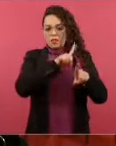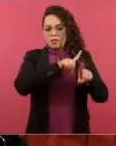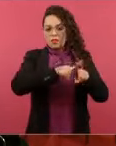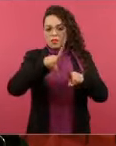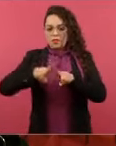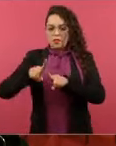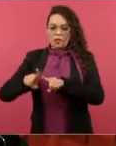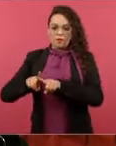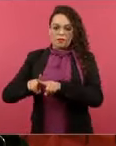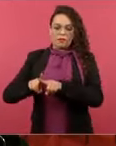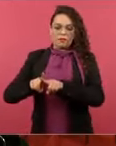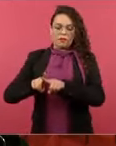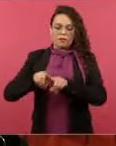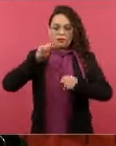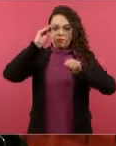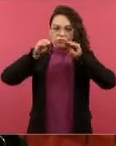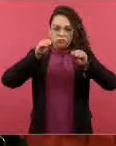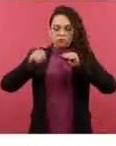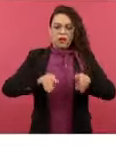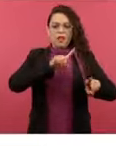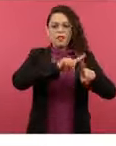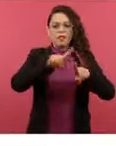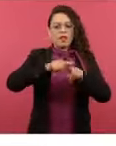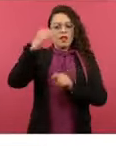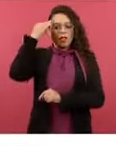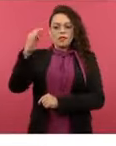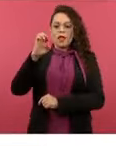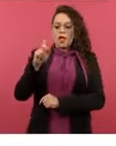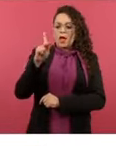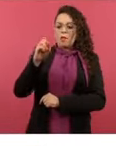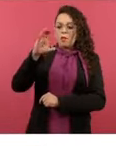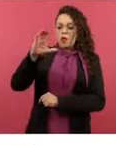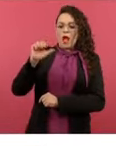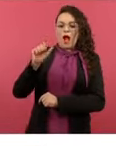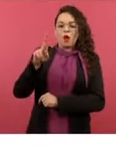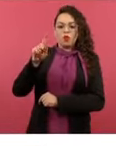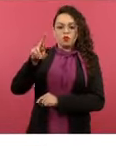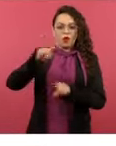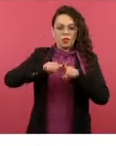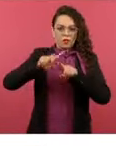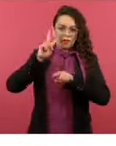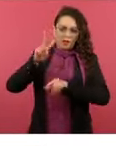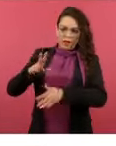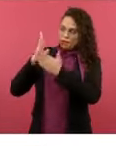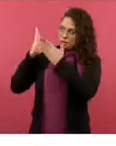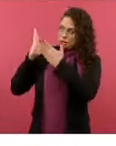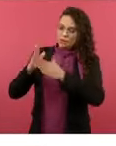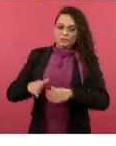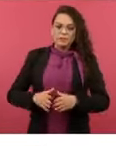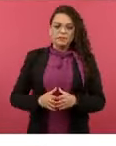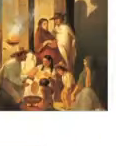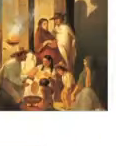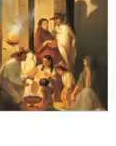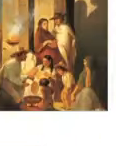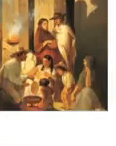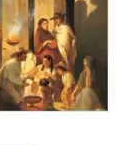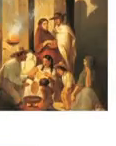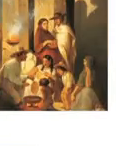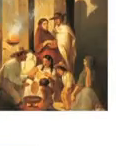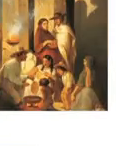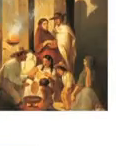el texto, de distintas épocas, de distintos autores, algunas muy rudas. Aquí vemos efectivamente que